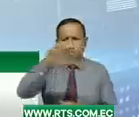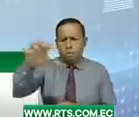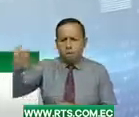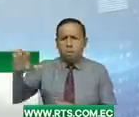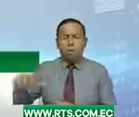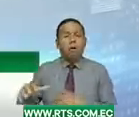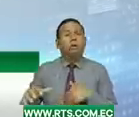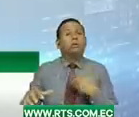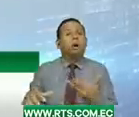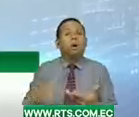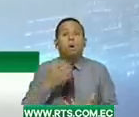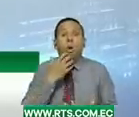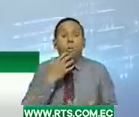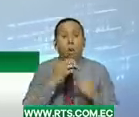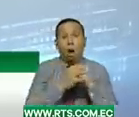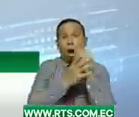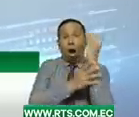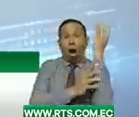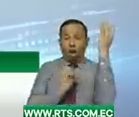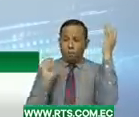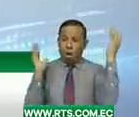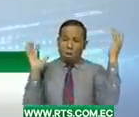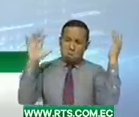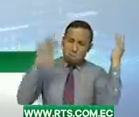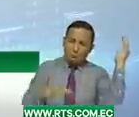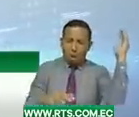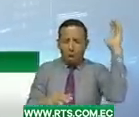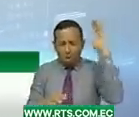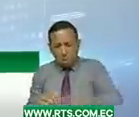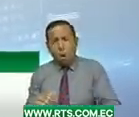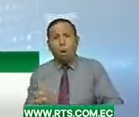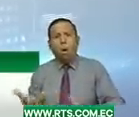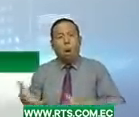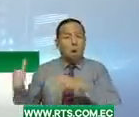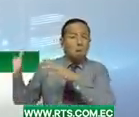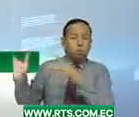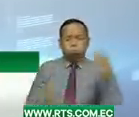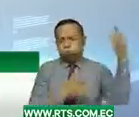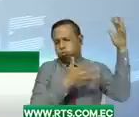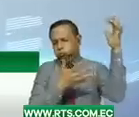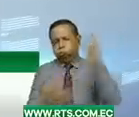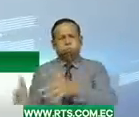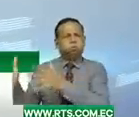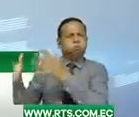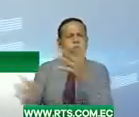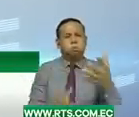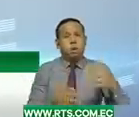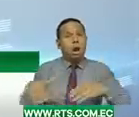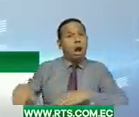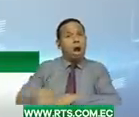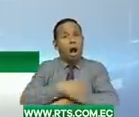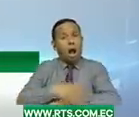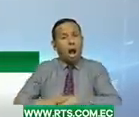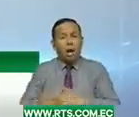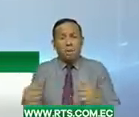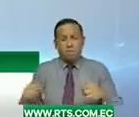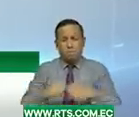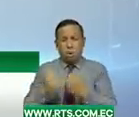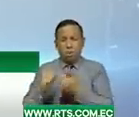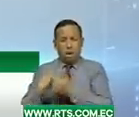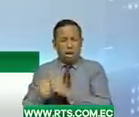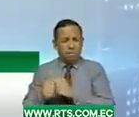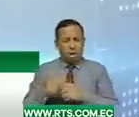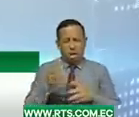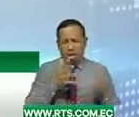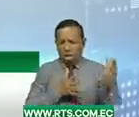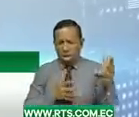les cayeran árboles encima. La tormenta bloqueó varias carreteras y generó problemas de tráfico generalizado